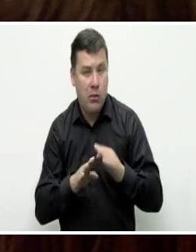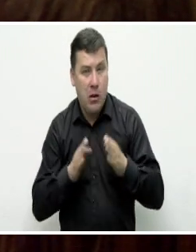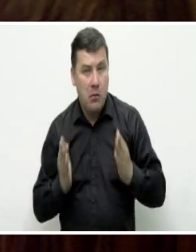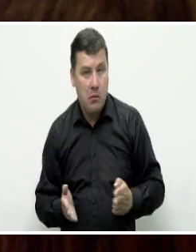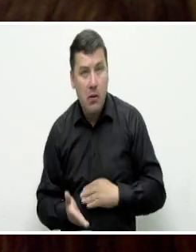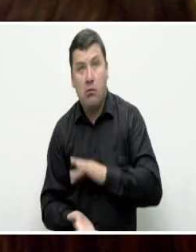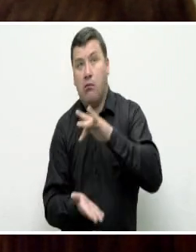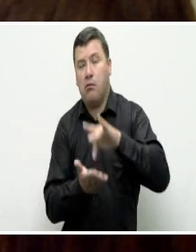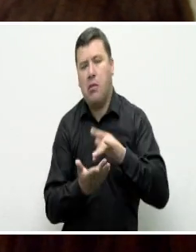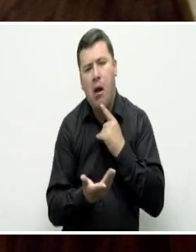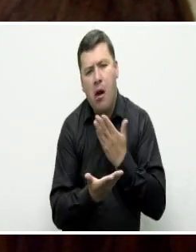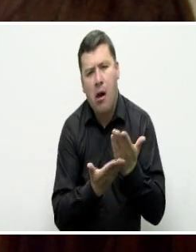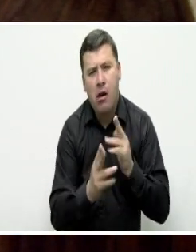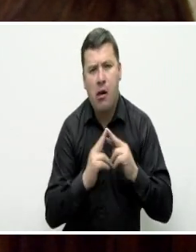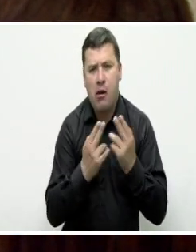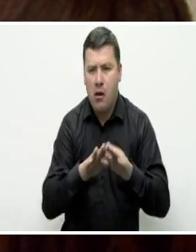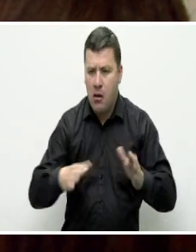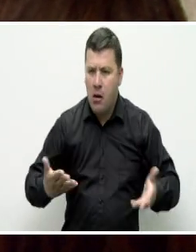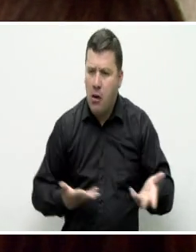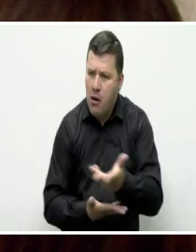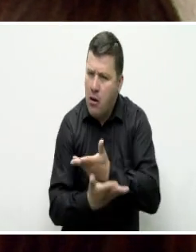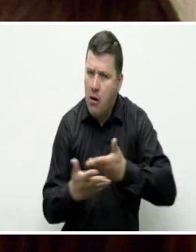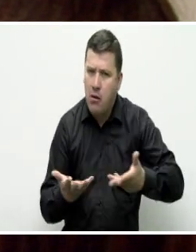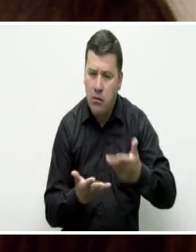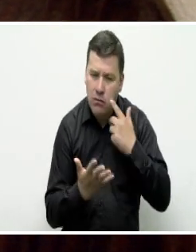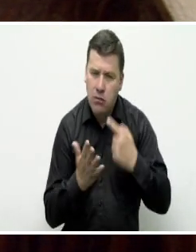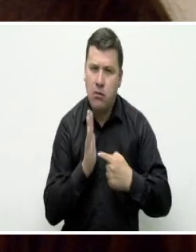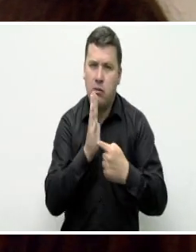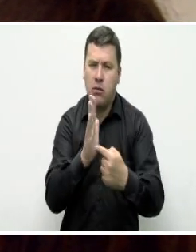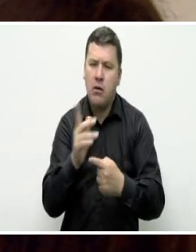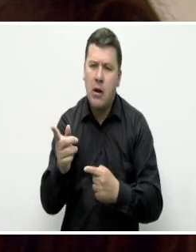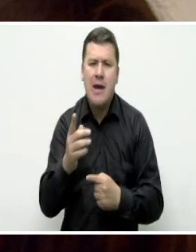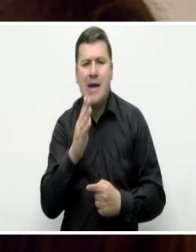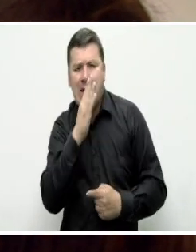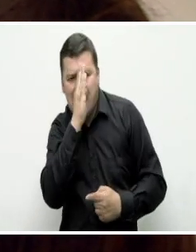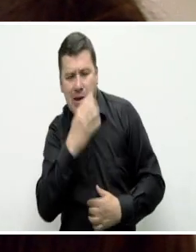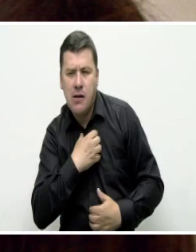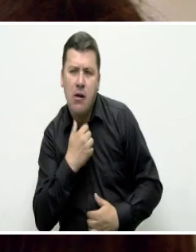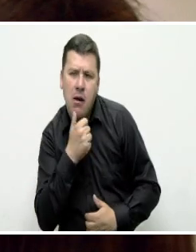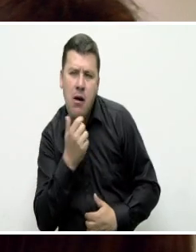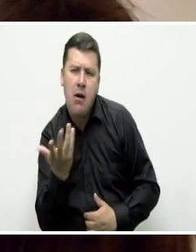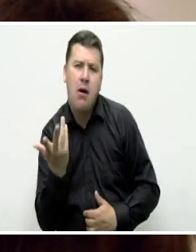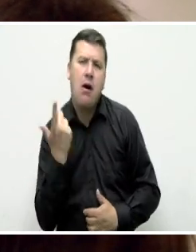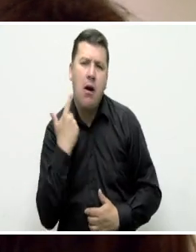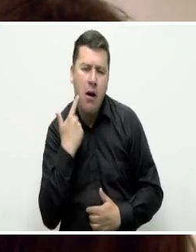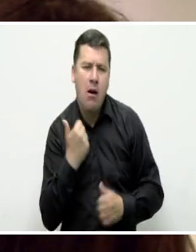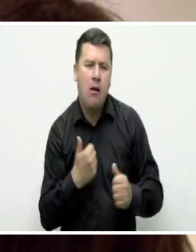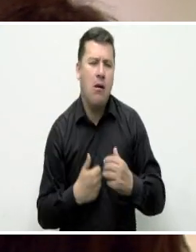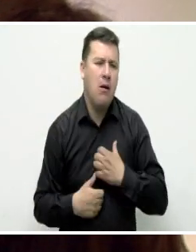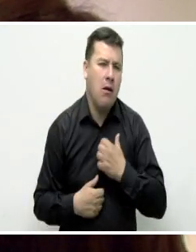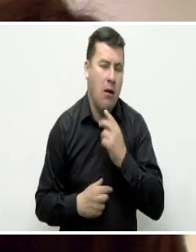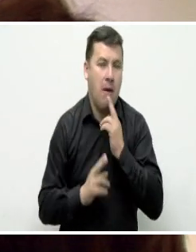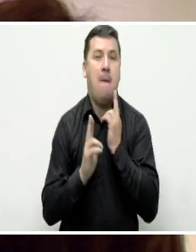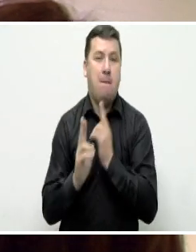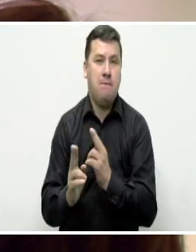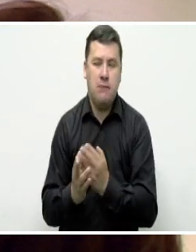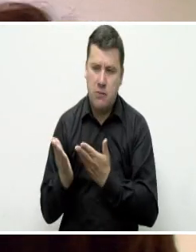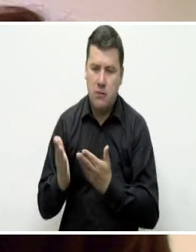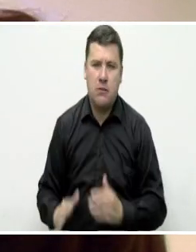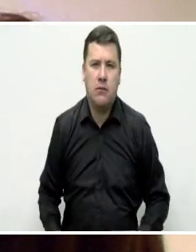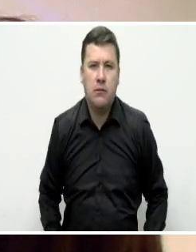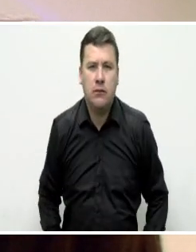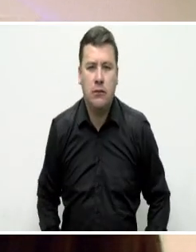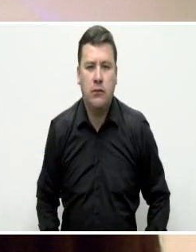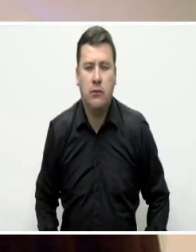de diálogo regional que queremos mostrarles porque allí surgieron algunas inquietudes que vamos a pasar también a responderlas. Adelante.